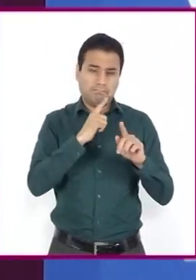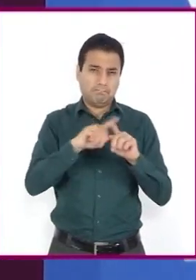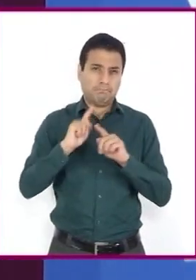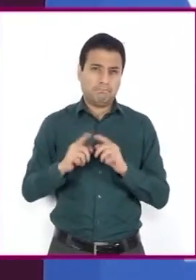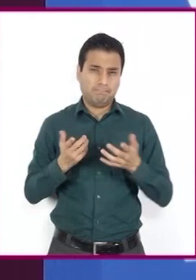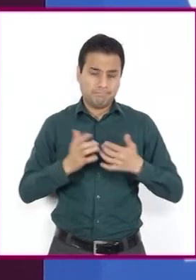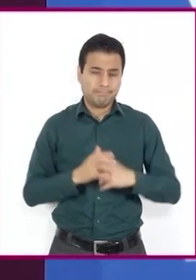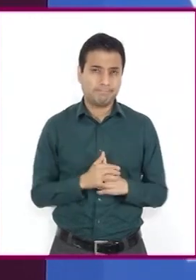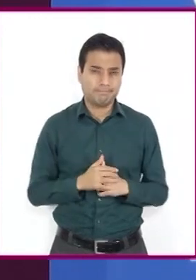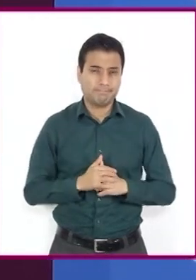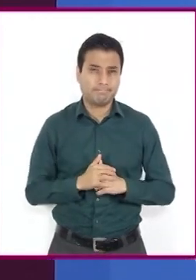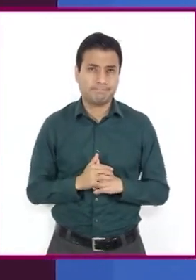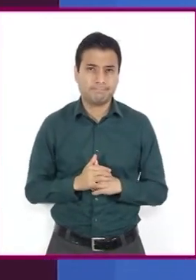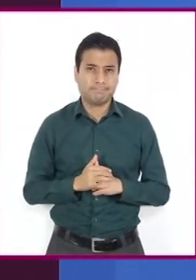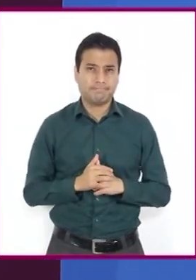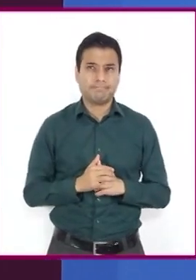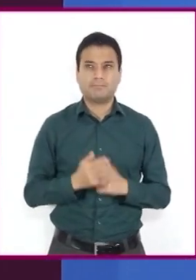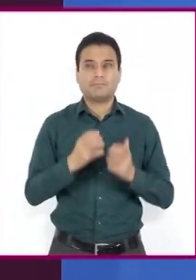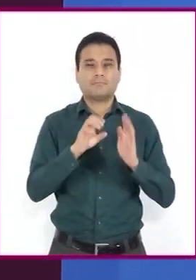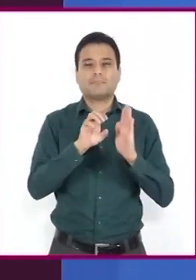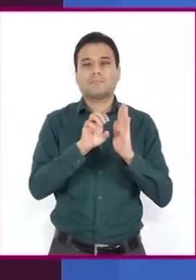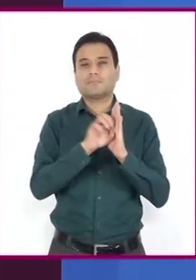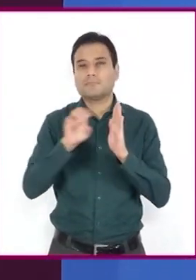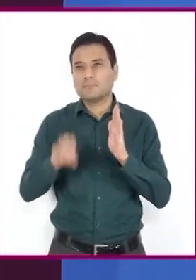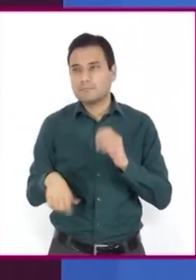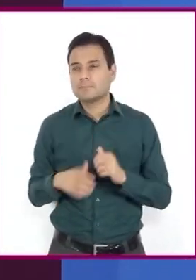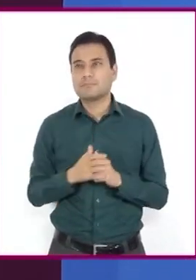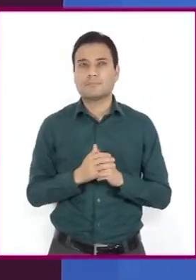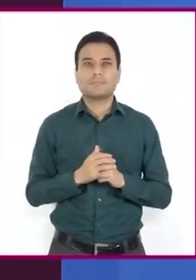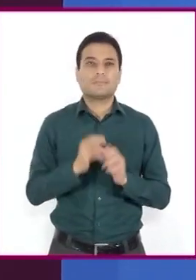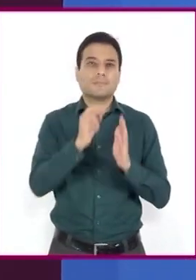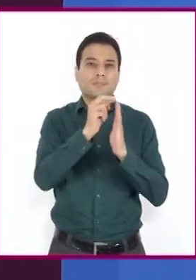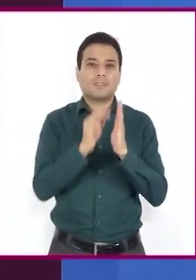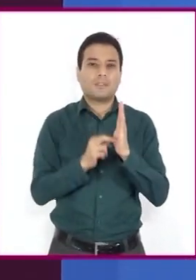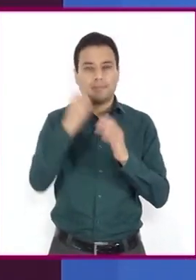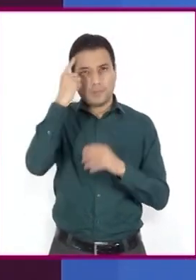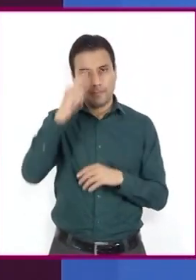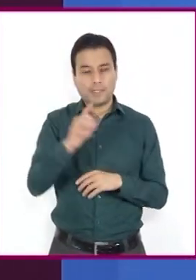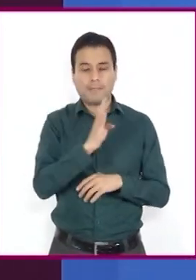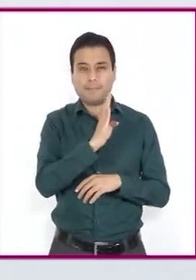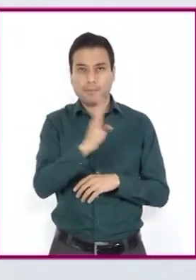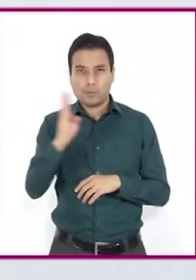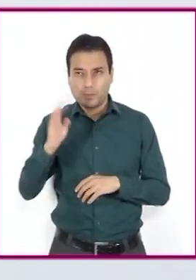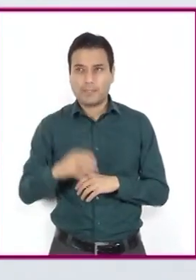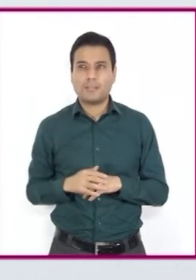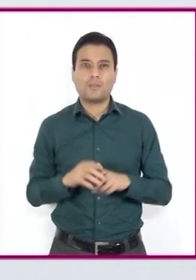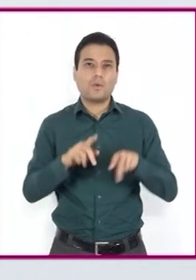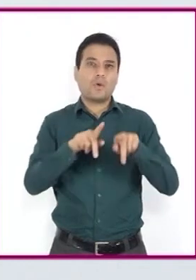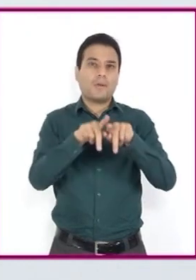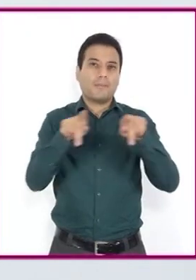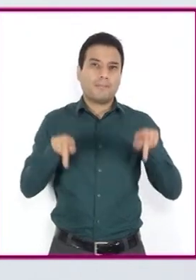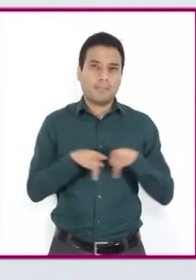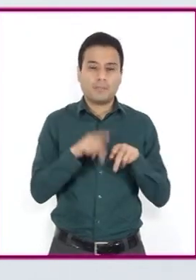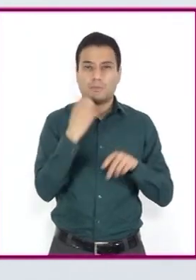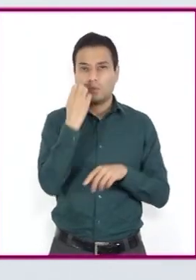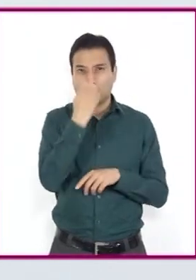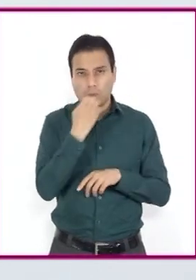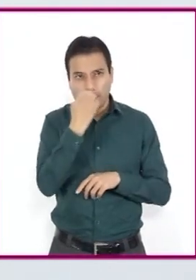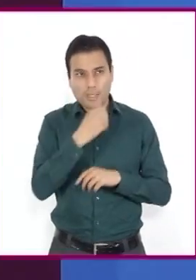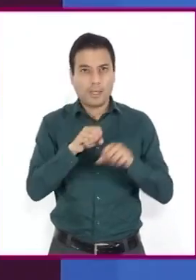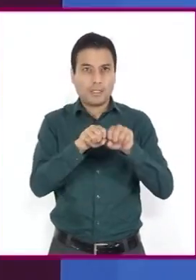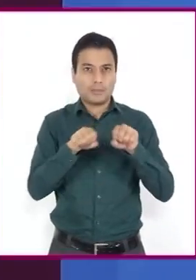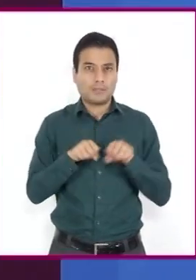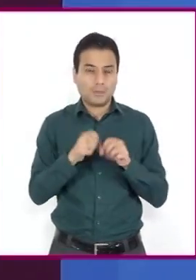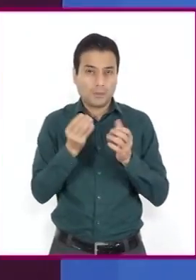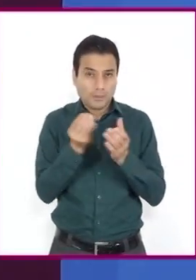situaciones. No es lo mismo elaborar un reglamento para la biblioteca, para el patio de la escuela o para un salón de clases, pues